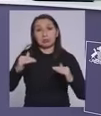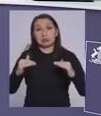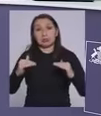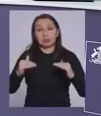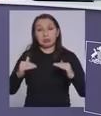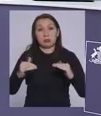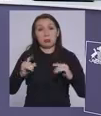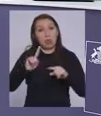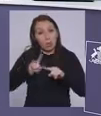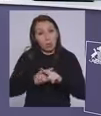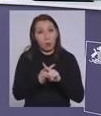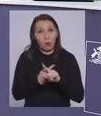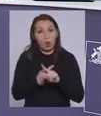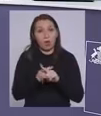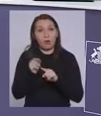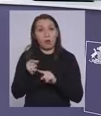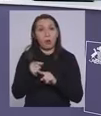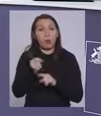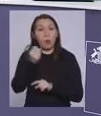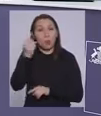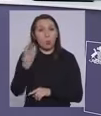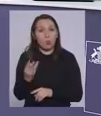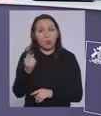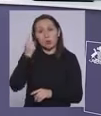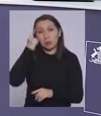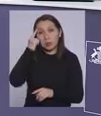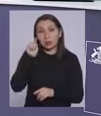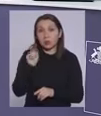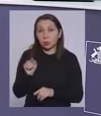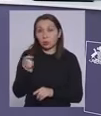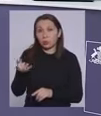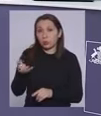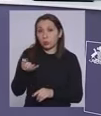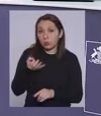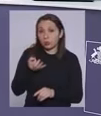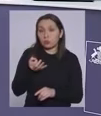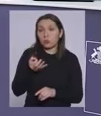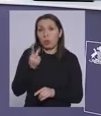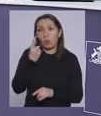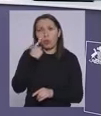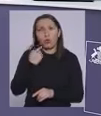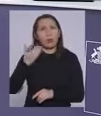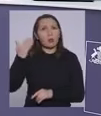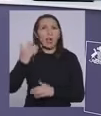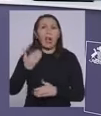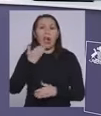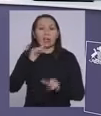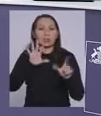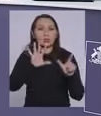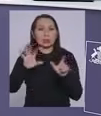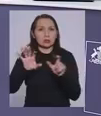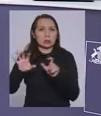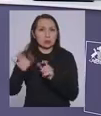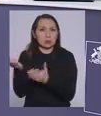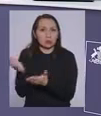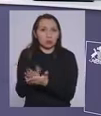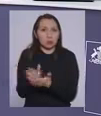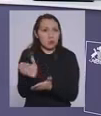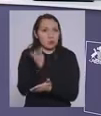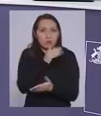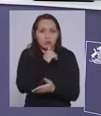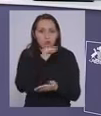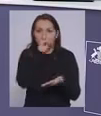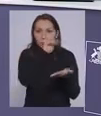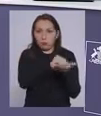a reajustar ese conteo considerando estos hace dos días casi 700 fallecimientos que no